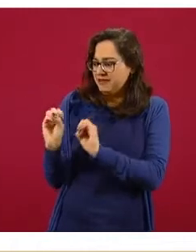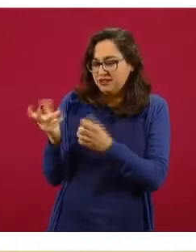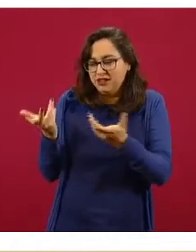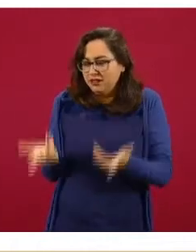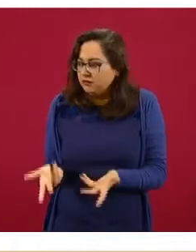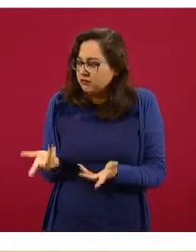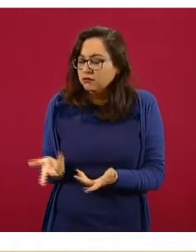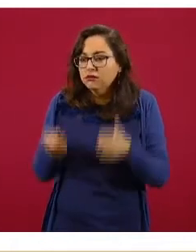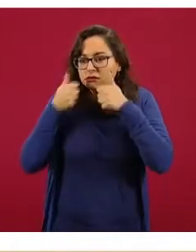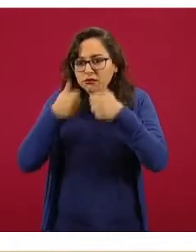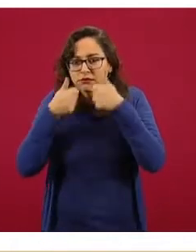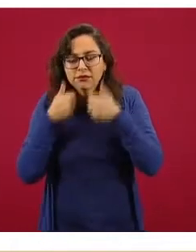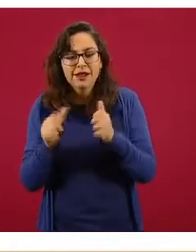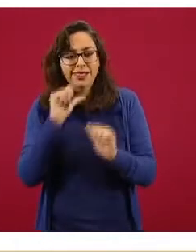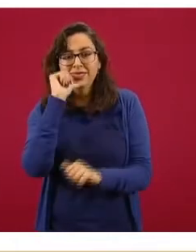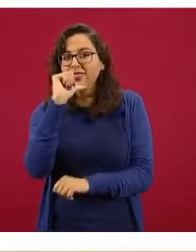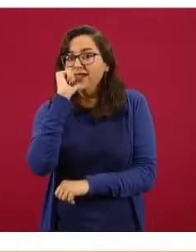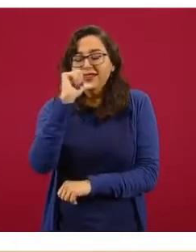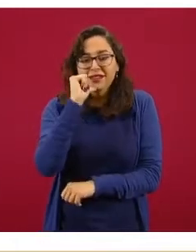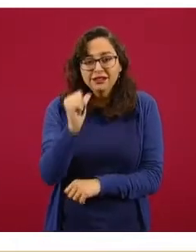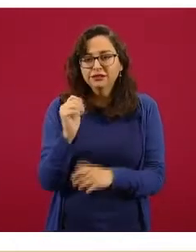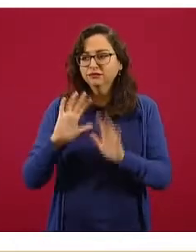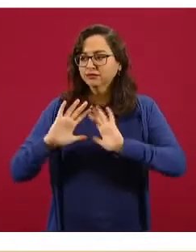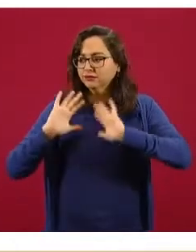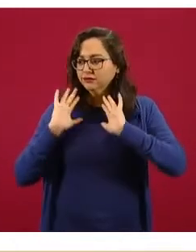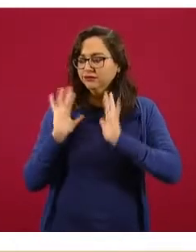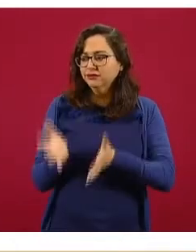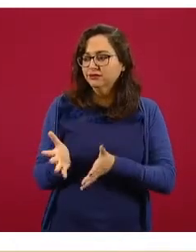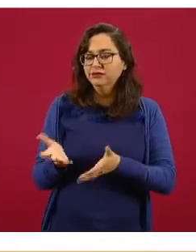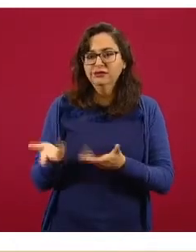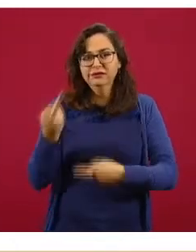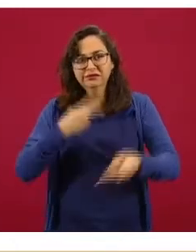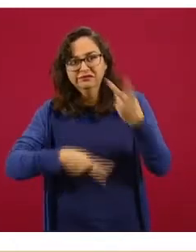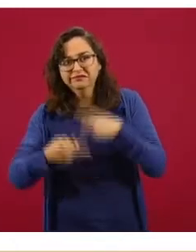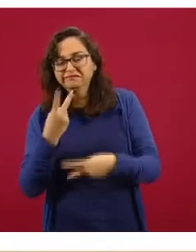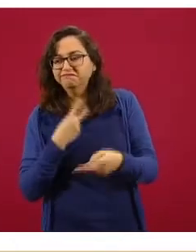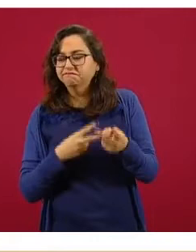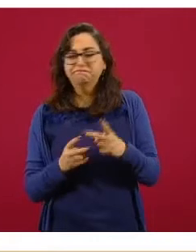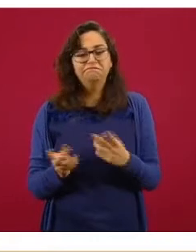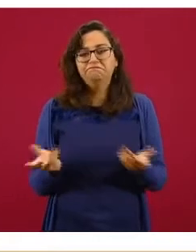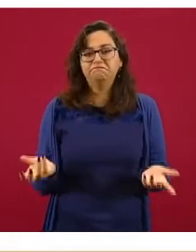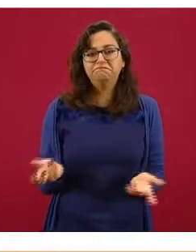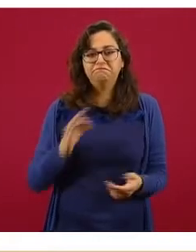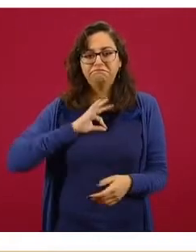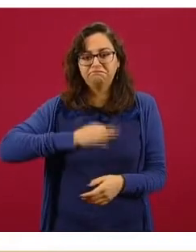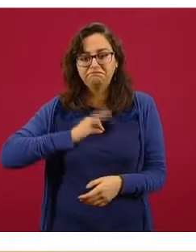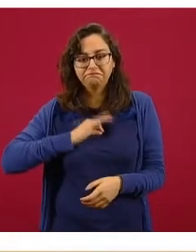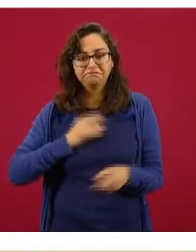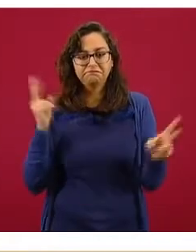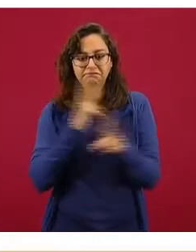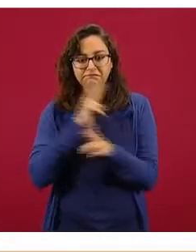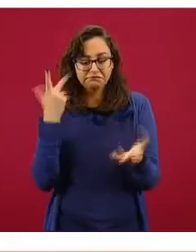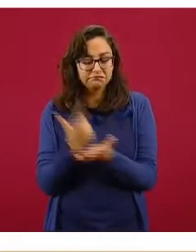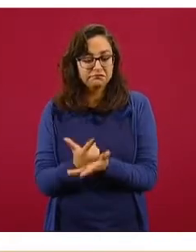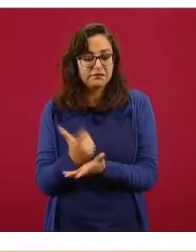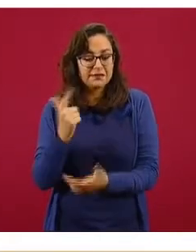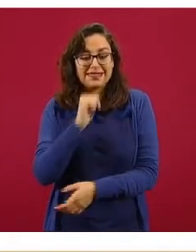necesidad de atender a personas enfermas porque ya no están llegando personas con infección respiratoria aguda